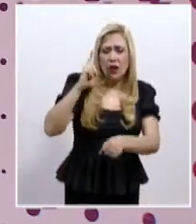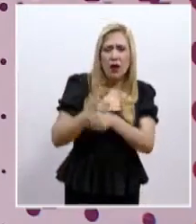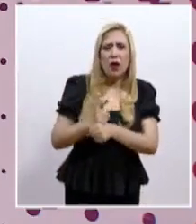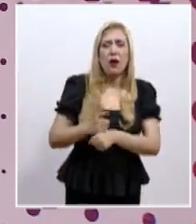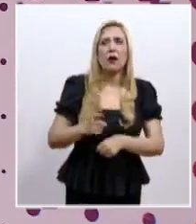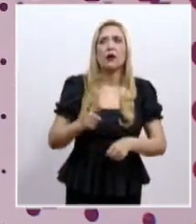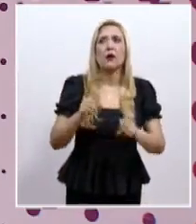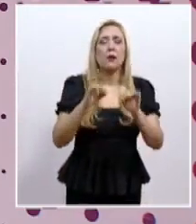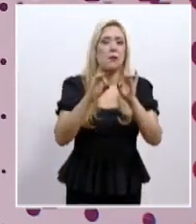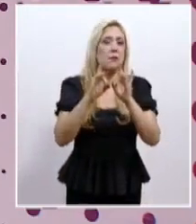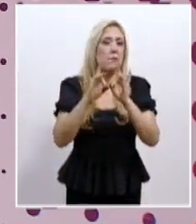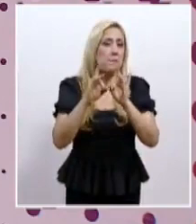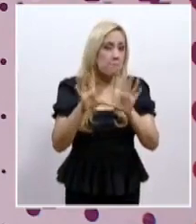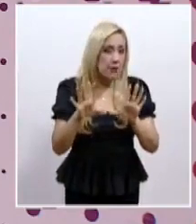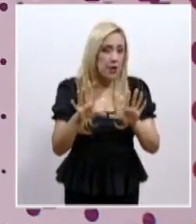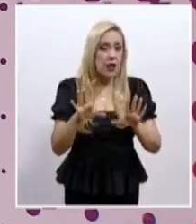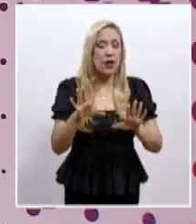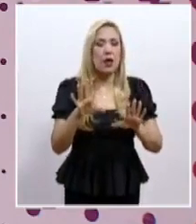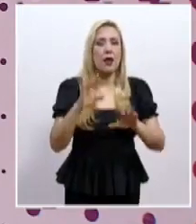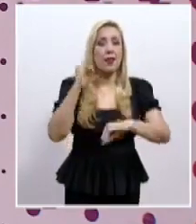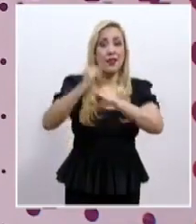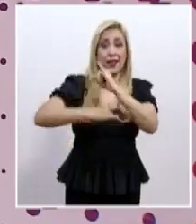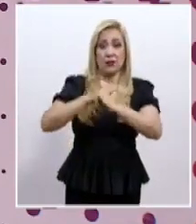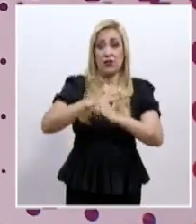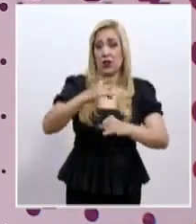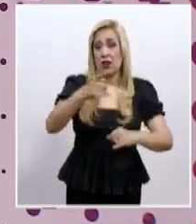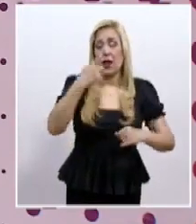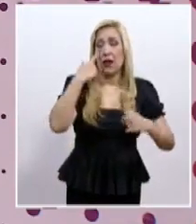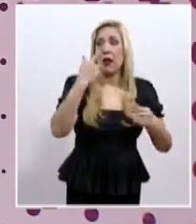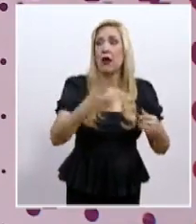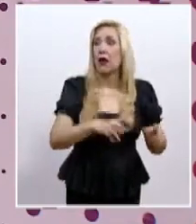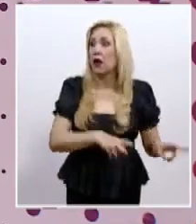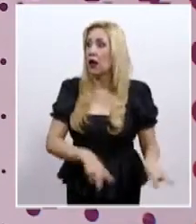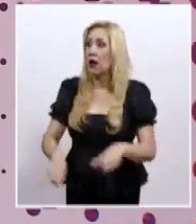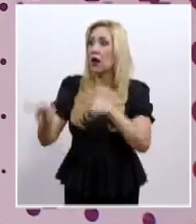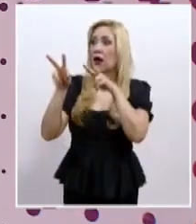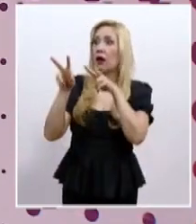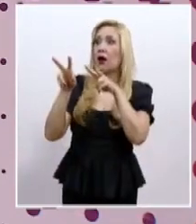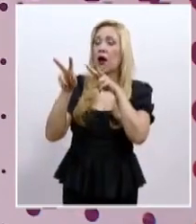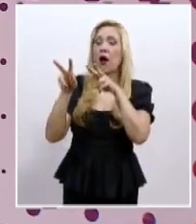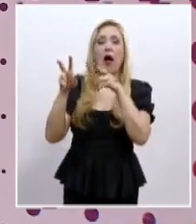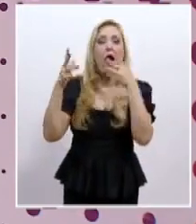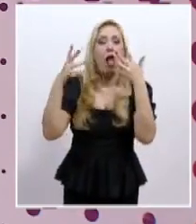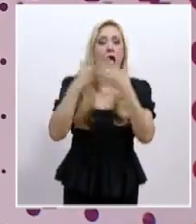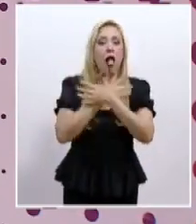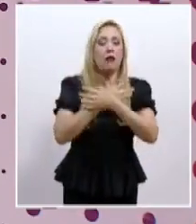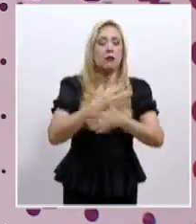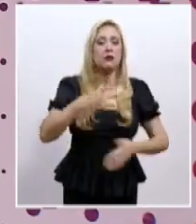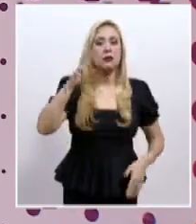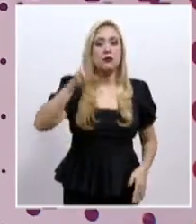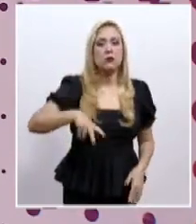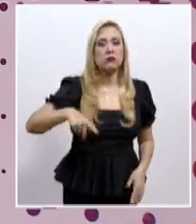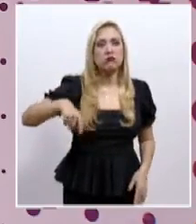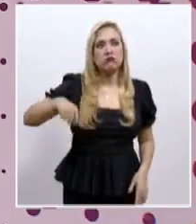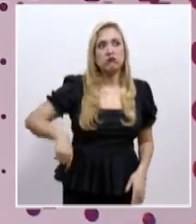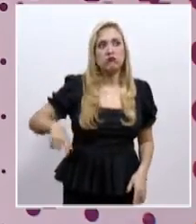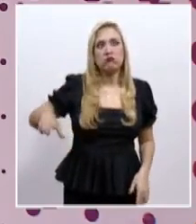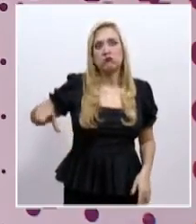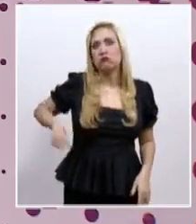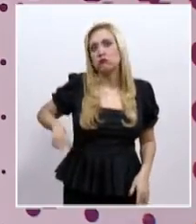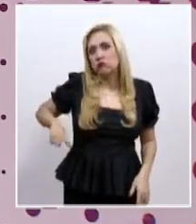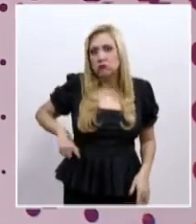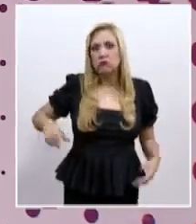cuando salimos al ámbito internacional, tenemos una percepción, Estado